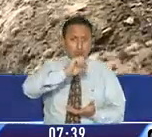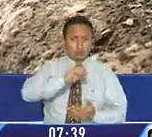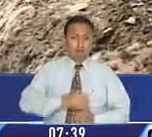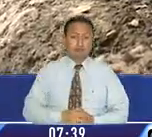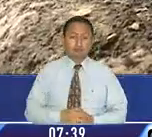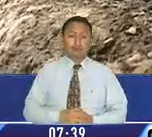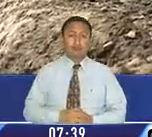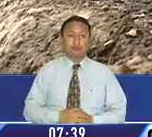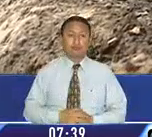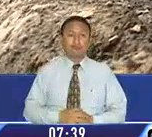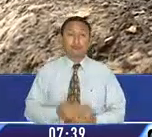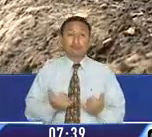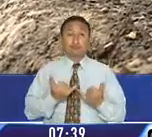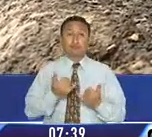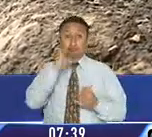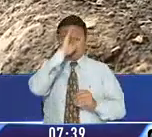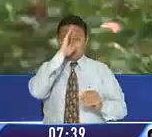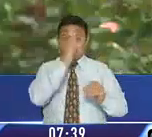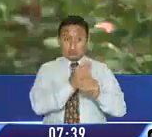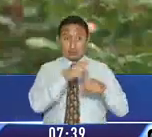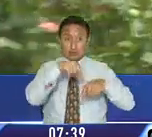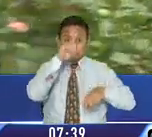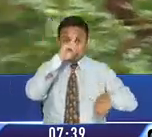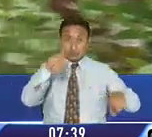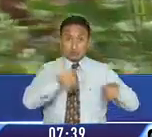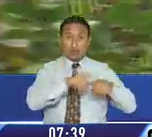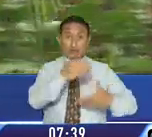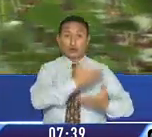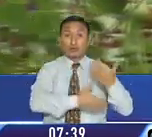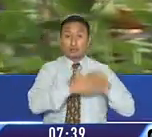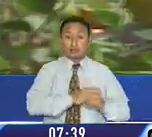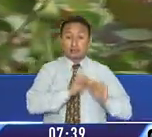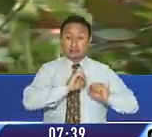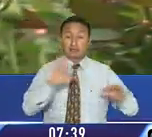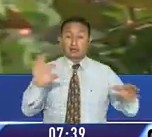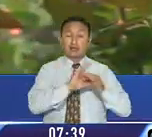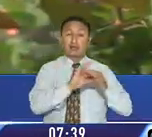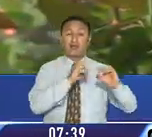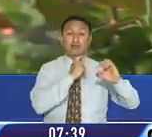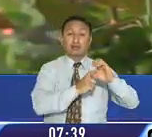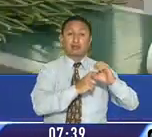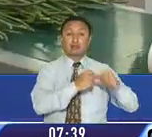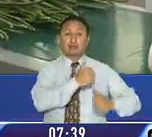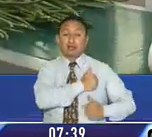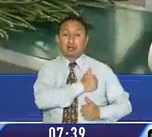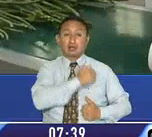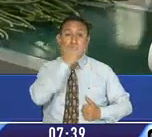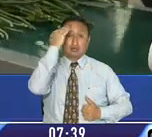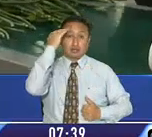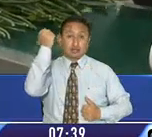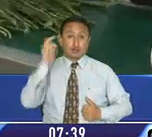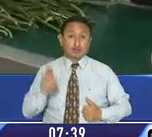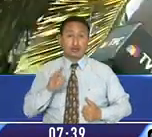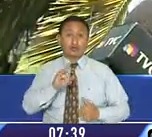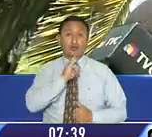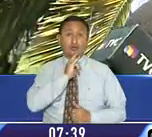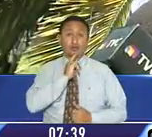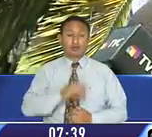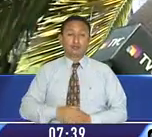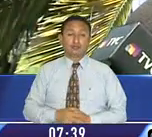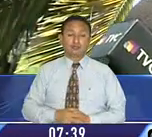este marco, se enfocan en perseguir acuerdos comerciales con la Alianza del Pacífico, Canadá, Corea del Sur y Estados Unidos.